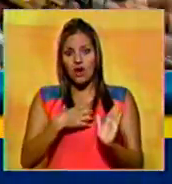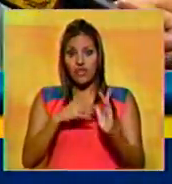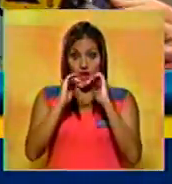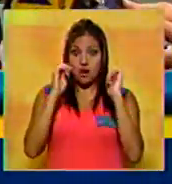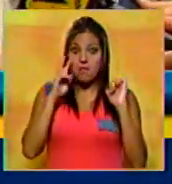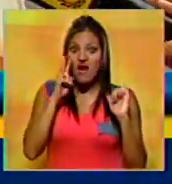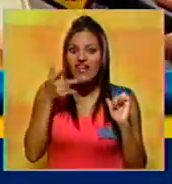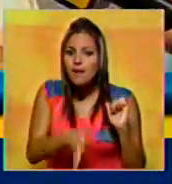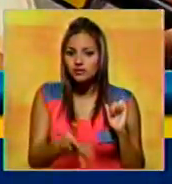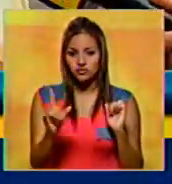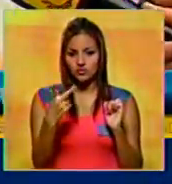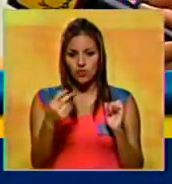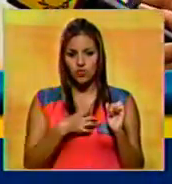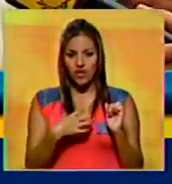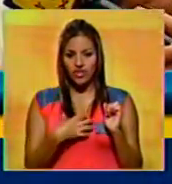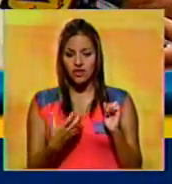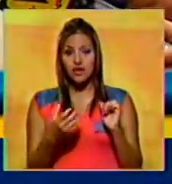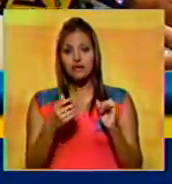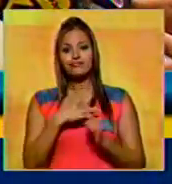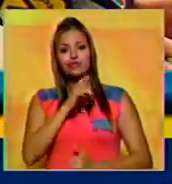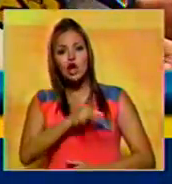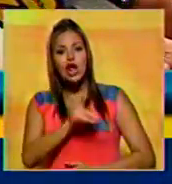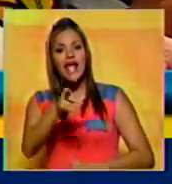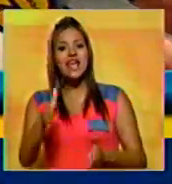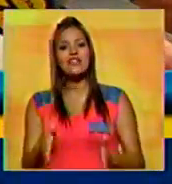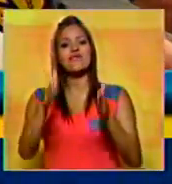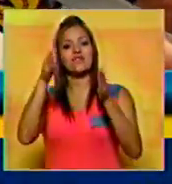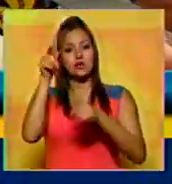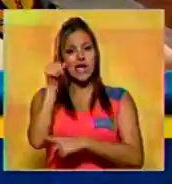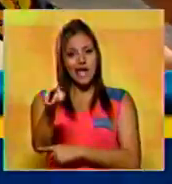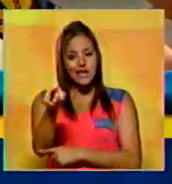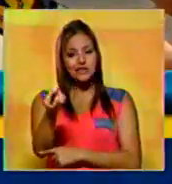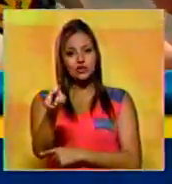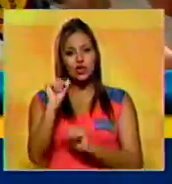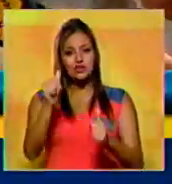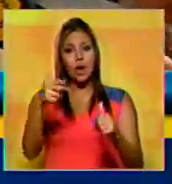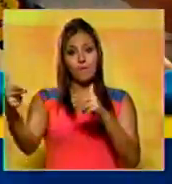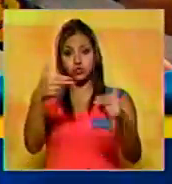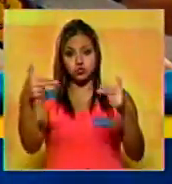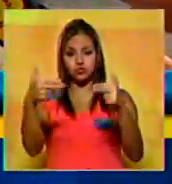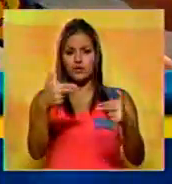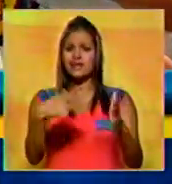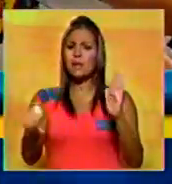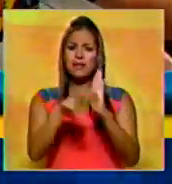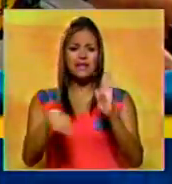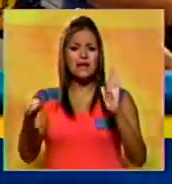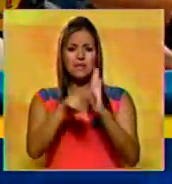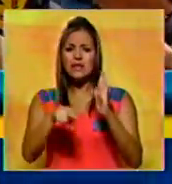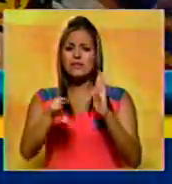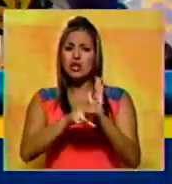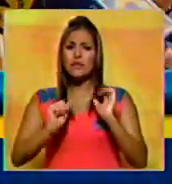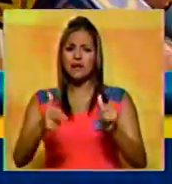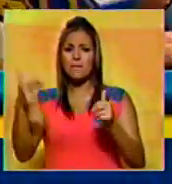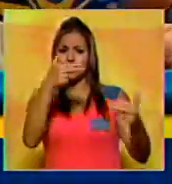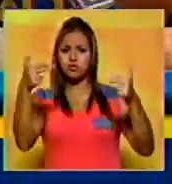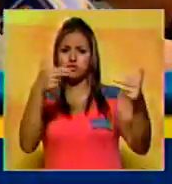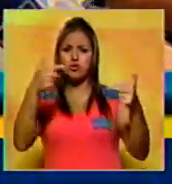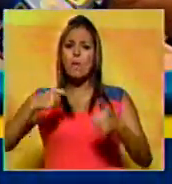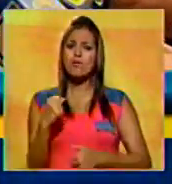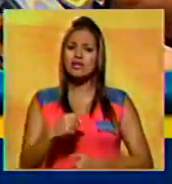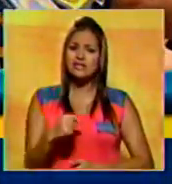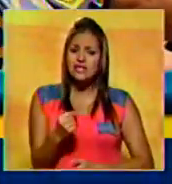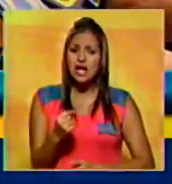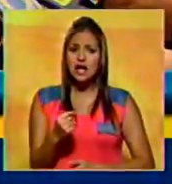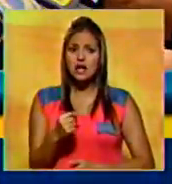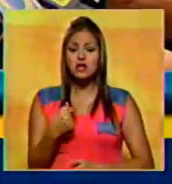asomar Lamentablemente en ese edificio viene el tiroteo porque cada rato se están agarrando a plomo con la policía y